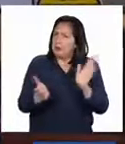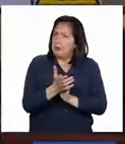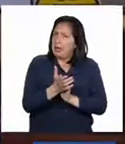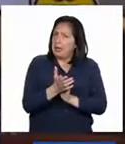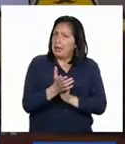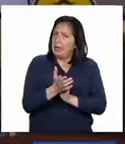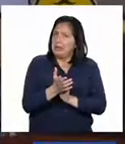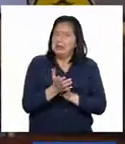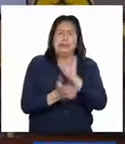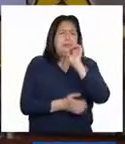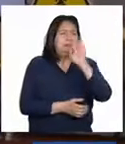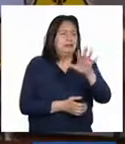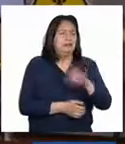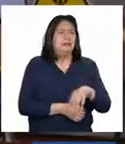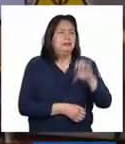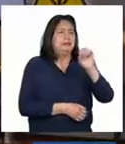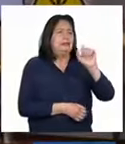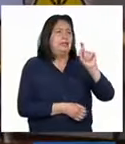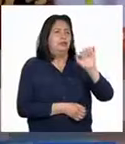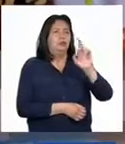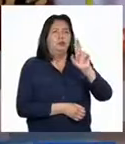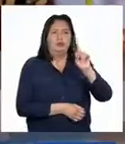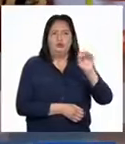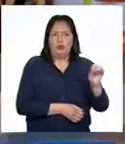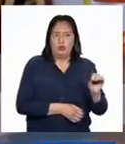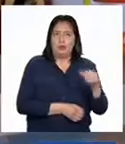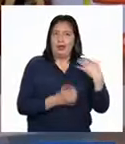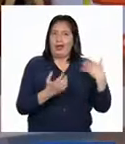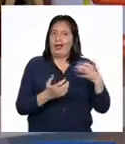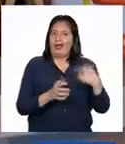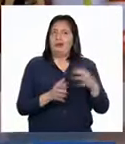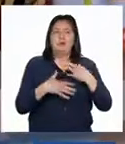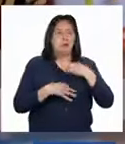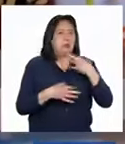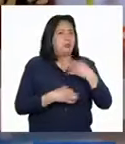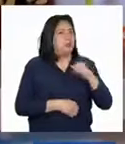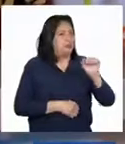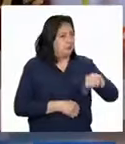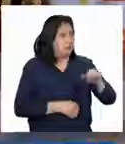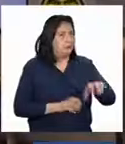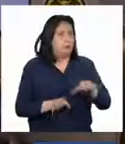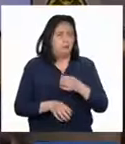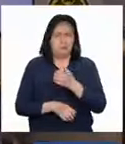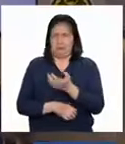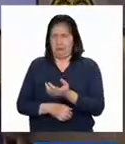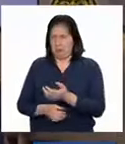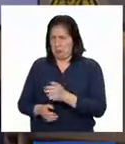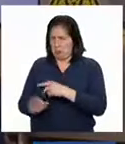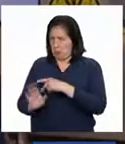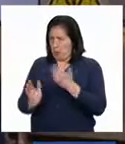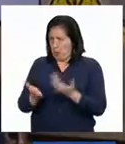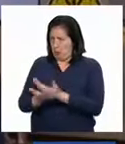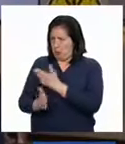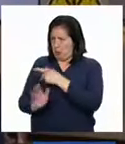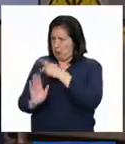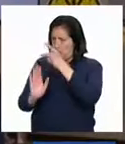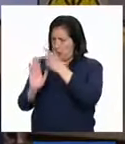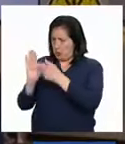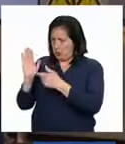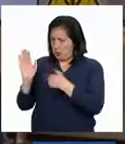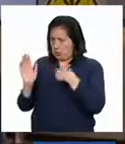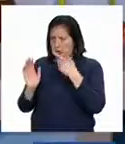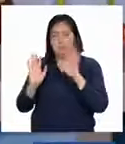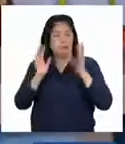una palmada y decir Saturno, y algo muy interesante ocurrirá. Un nuevo proyecto.